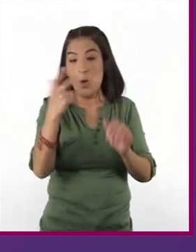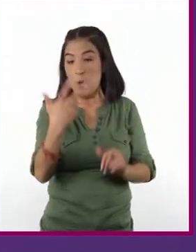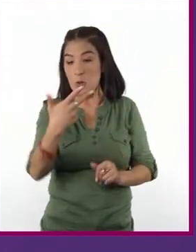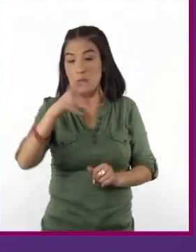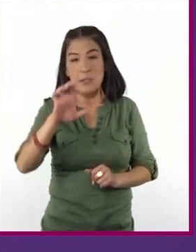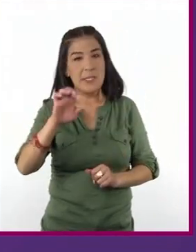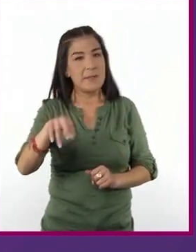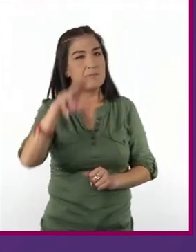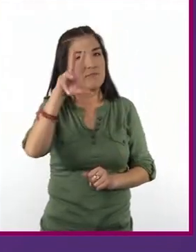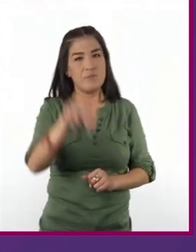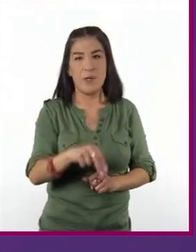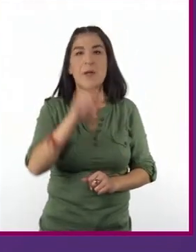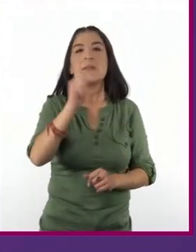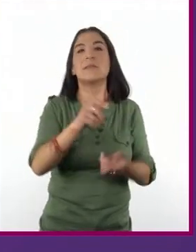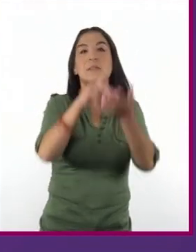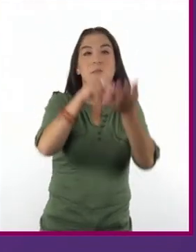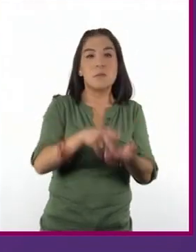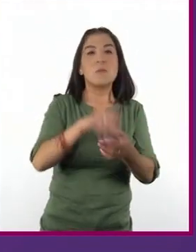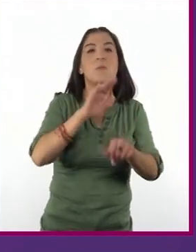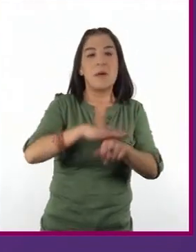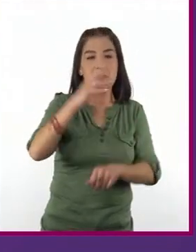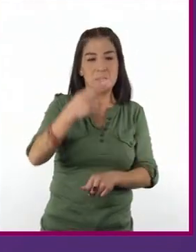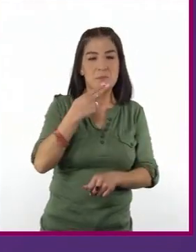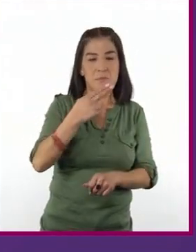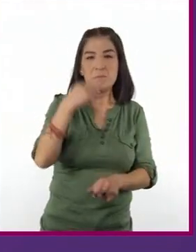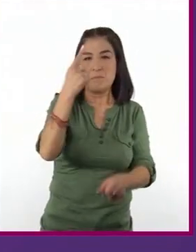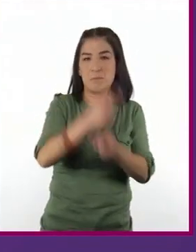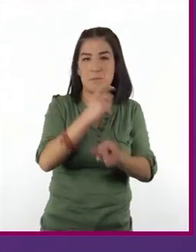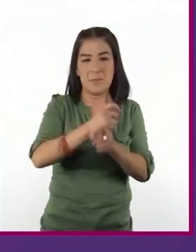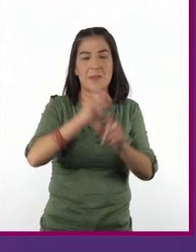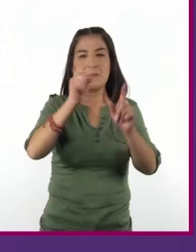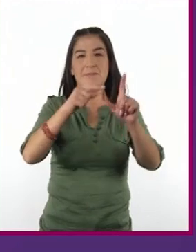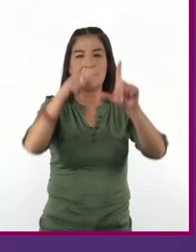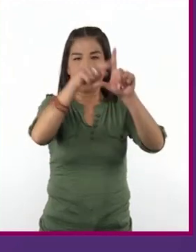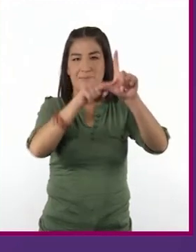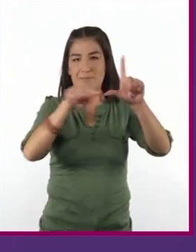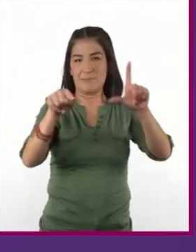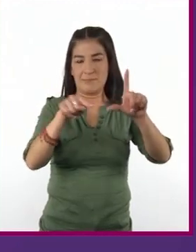Así que solo se utilizará el primer cuadrante del plano cartesiano.